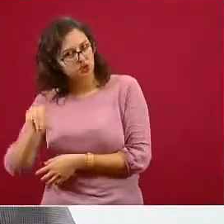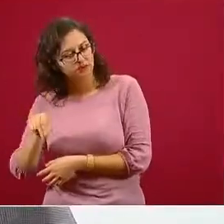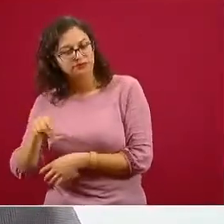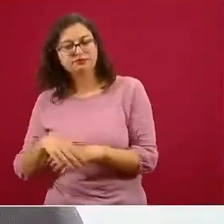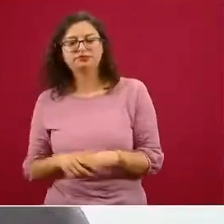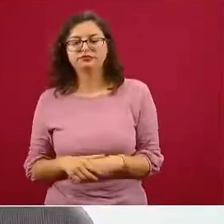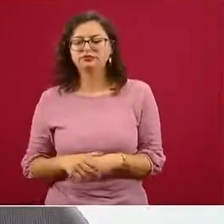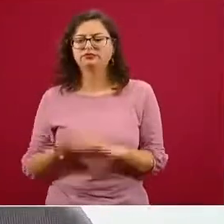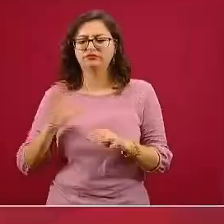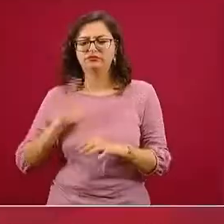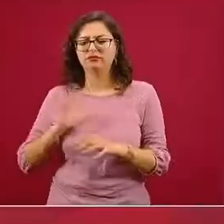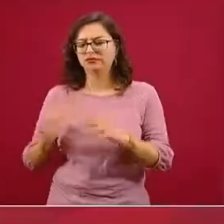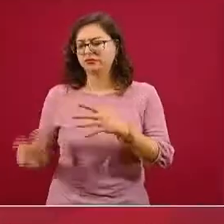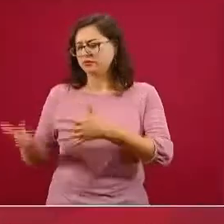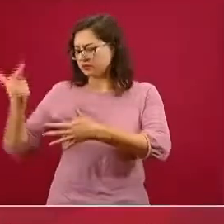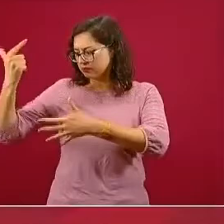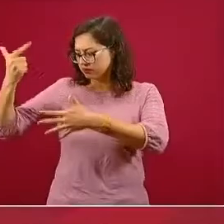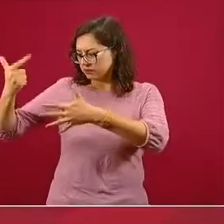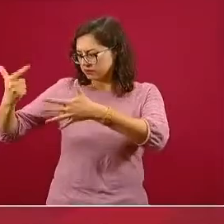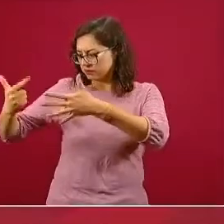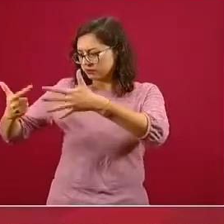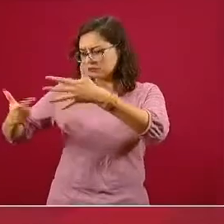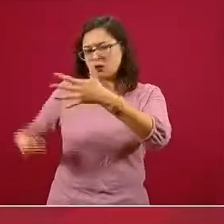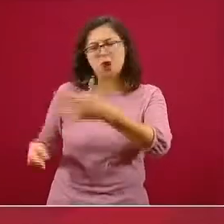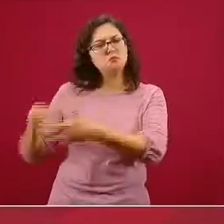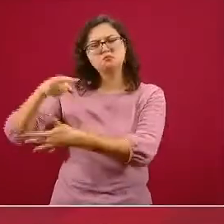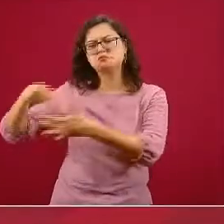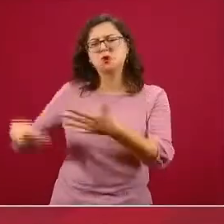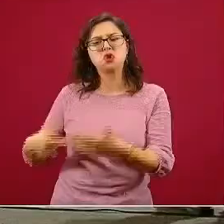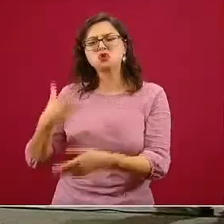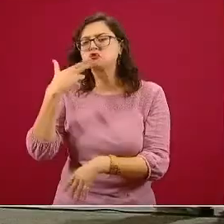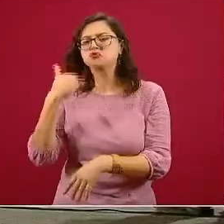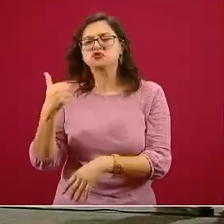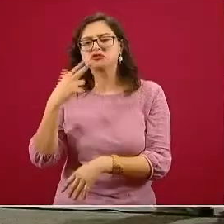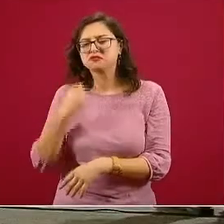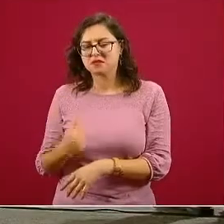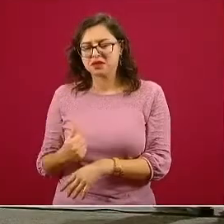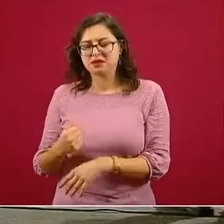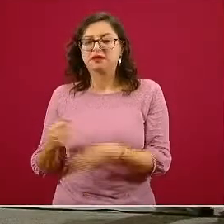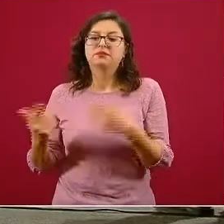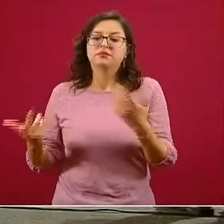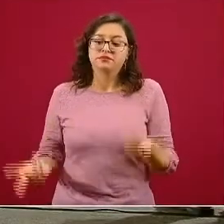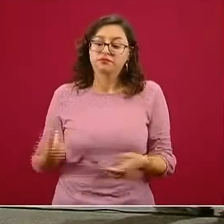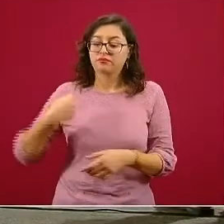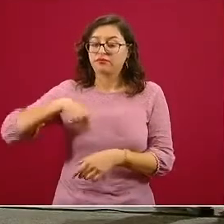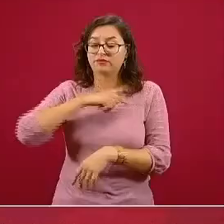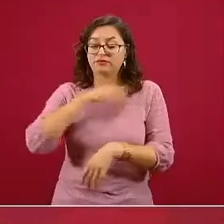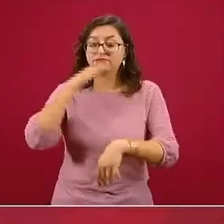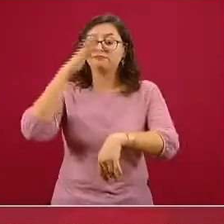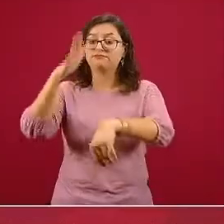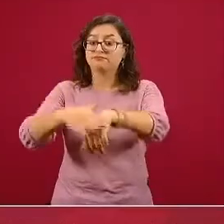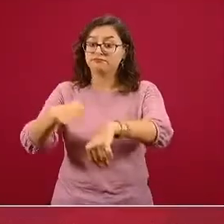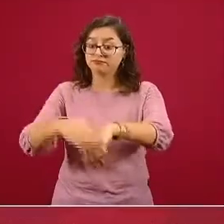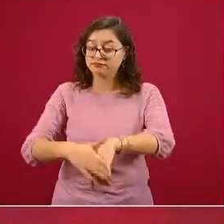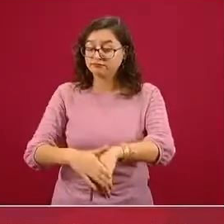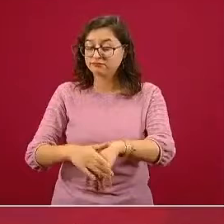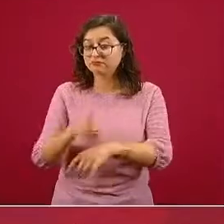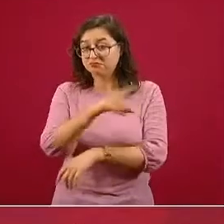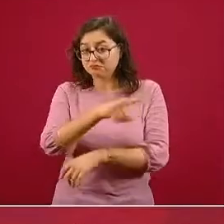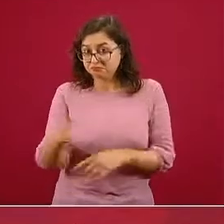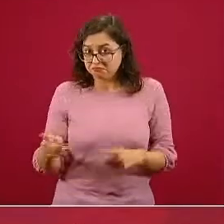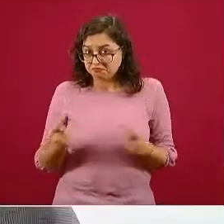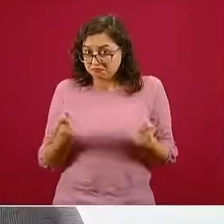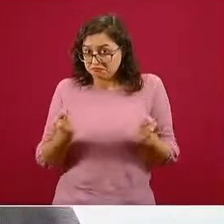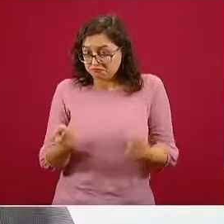hemos mencionado una lista específica, tenemos un lineamiento sobre la materia y hemos advertido de las consecuencias adversas que